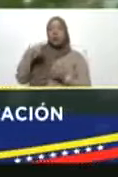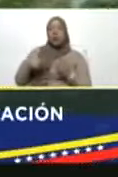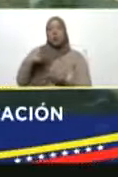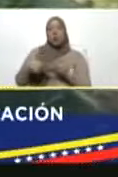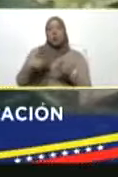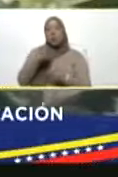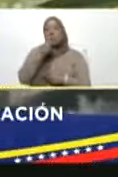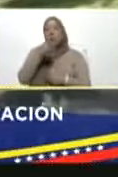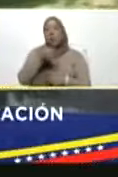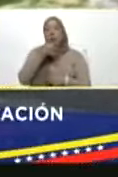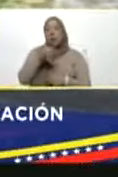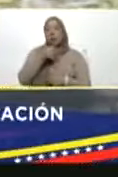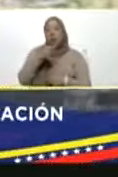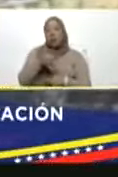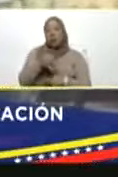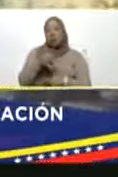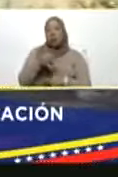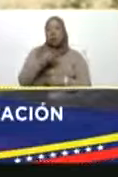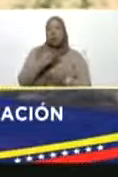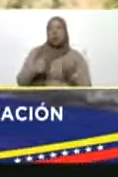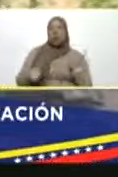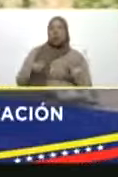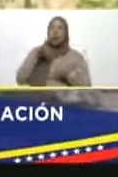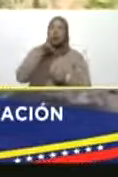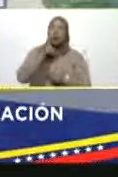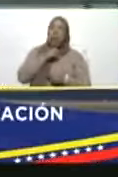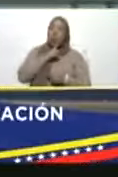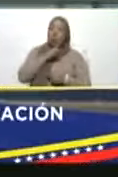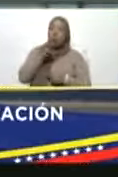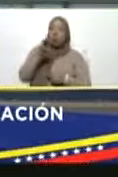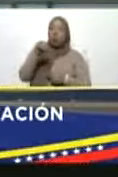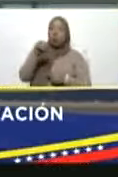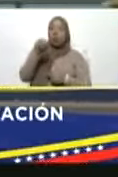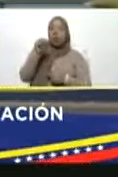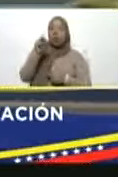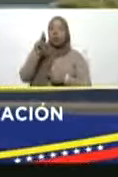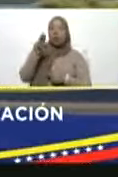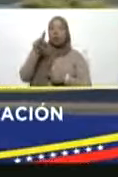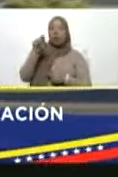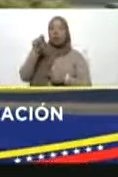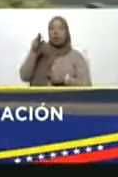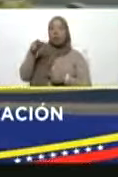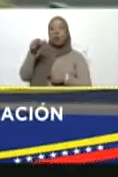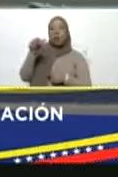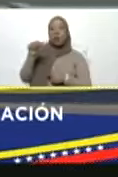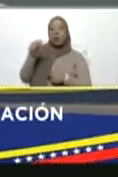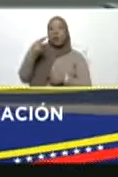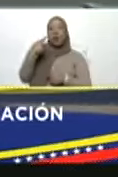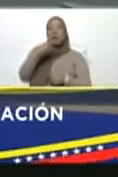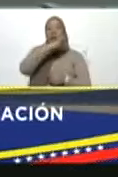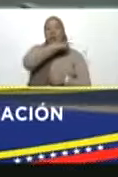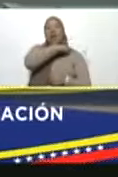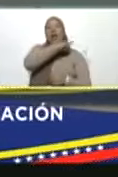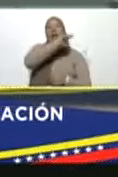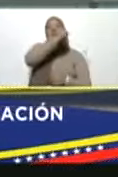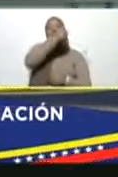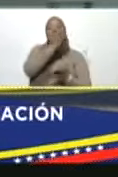Muy buenas tardes, señor presidente. Mi nombre es Marta Chirino, la directora de la Unidad Educativa Nacional Bolivariana Ciudad